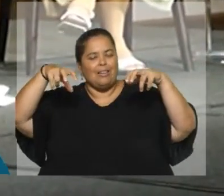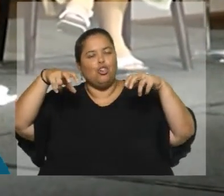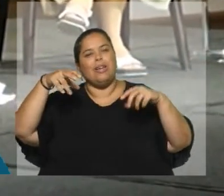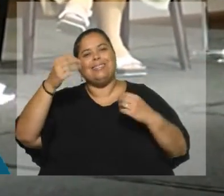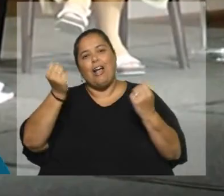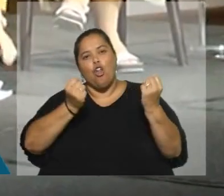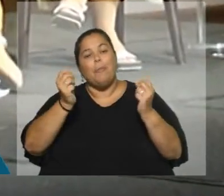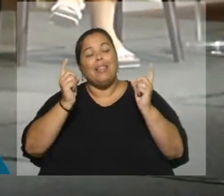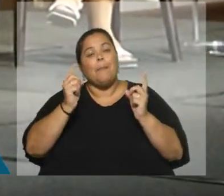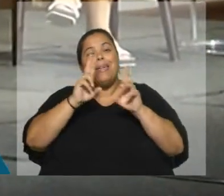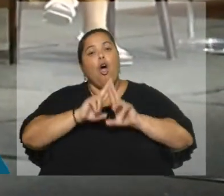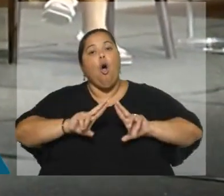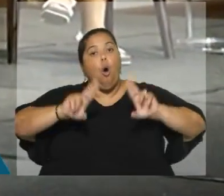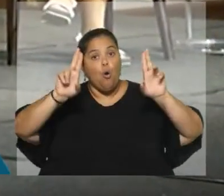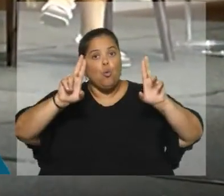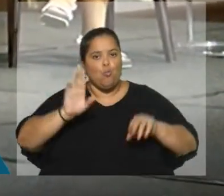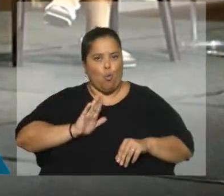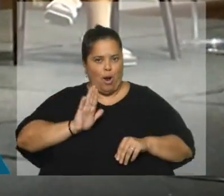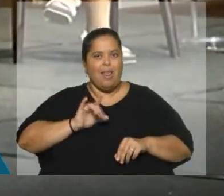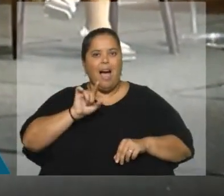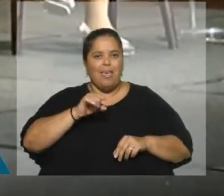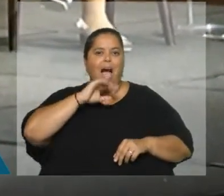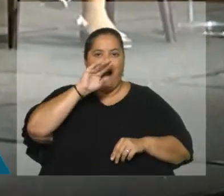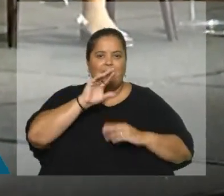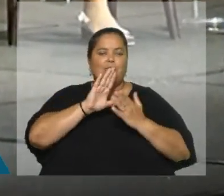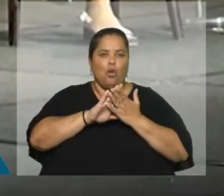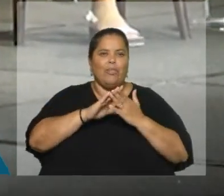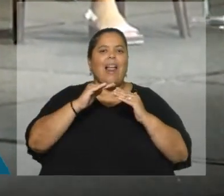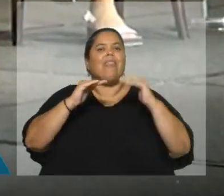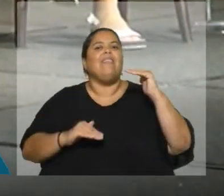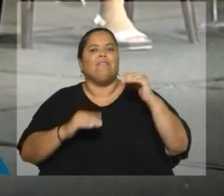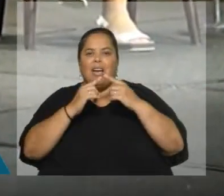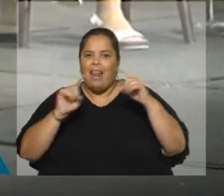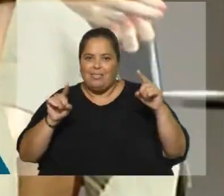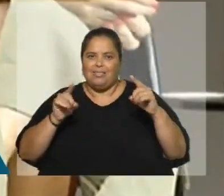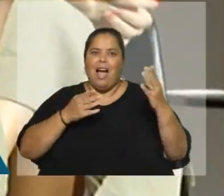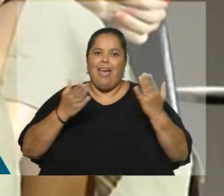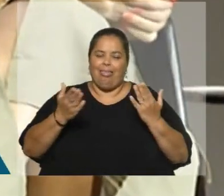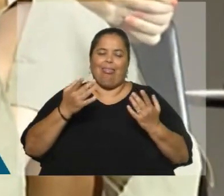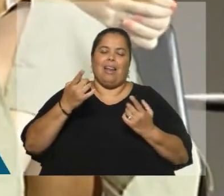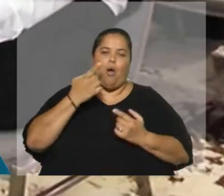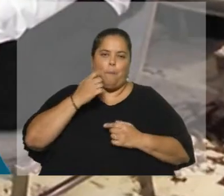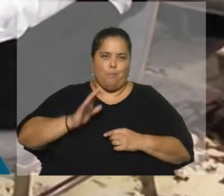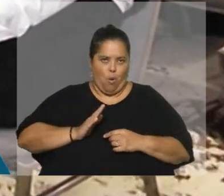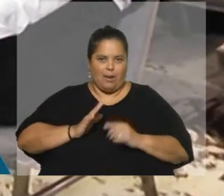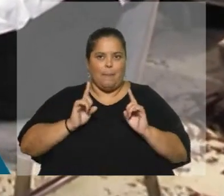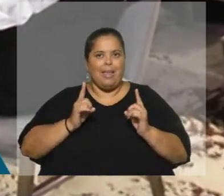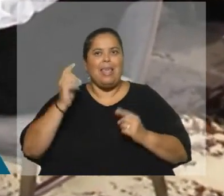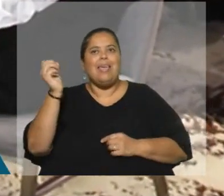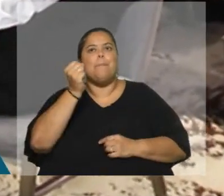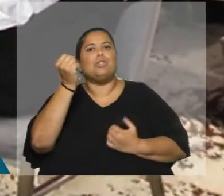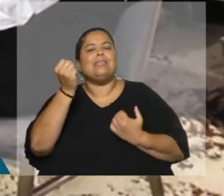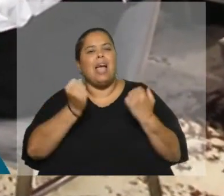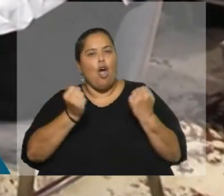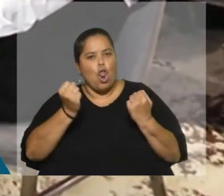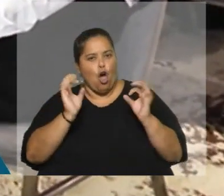Mujeres. Allí se dio cuenta de la brecha de género que existe en esta actividad, la importancia económica de las